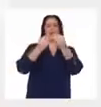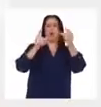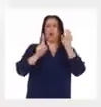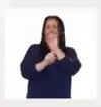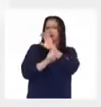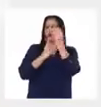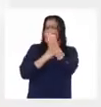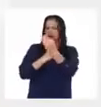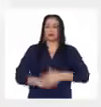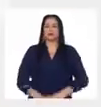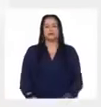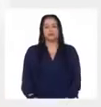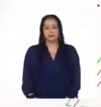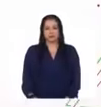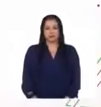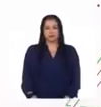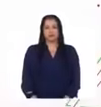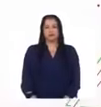pluricultural.